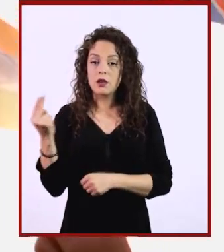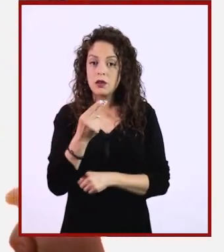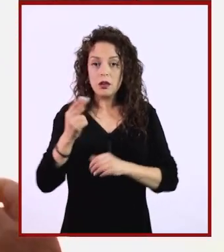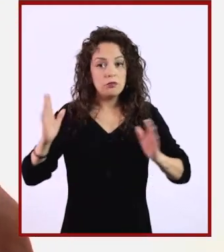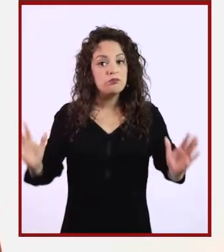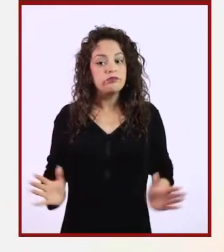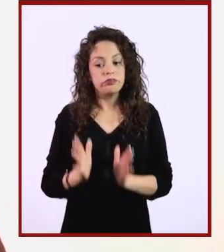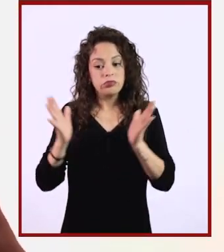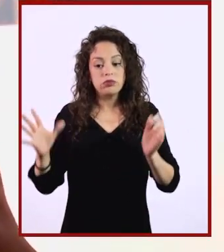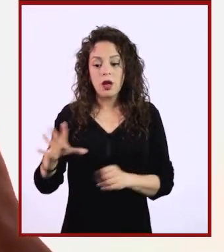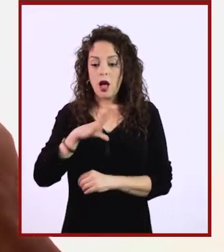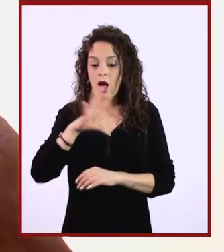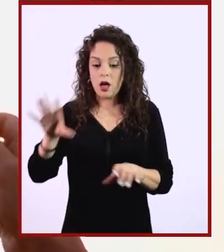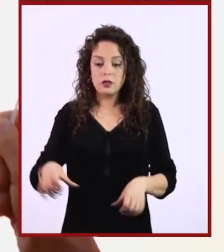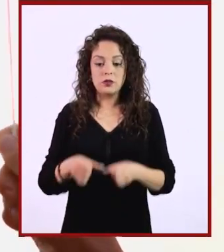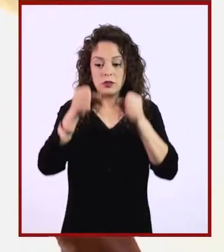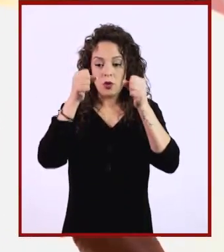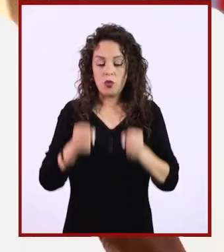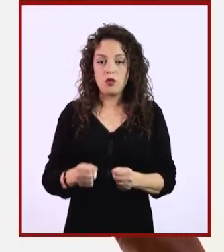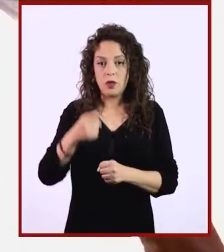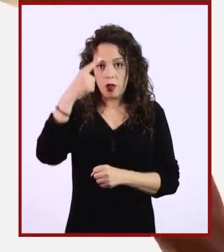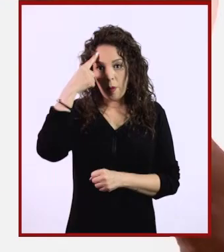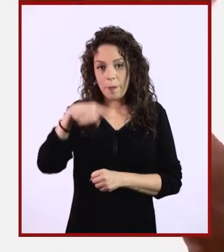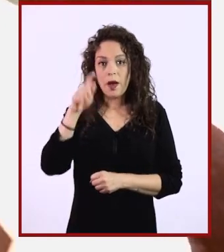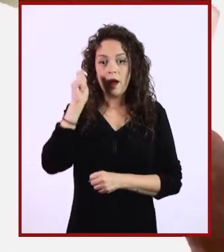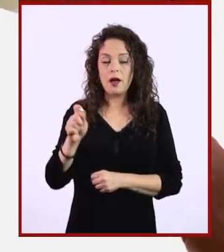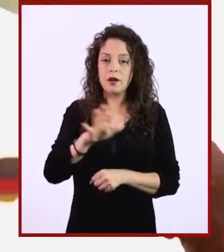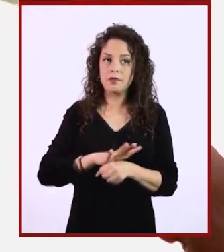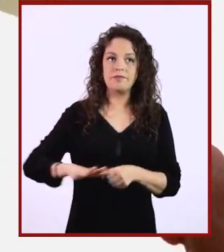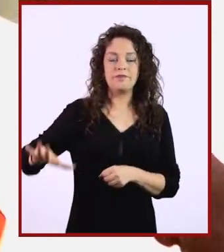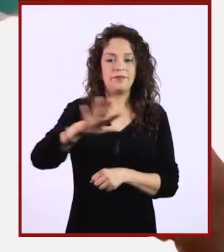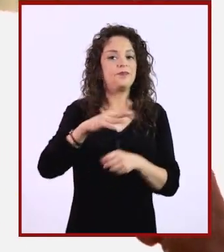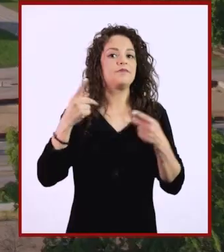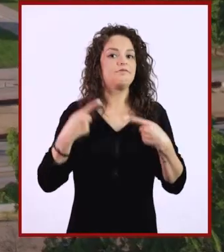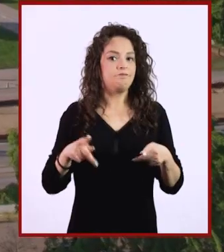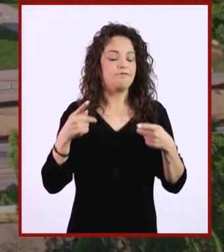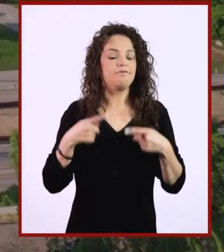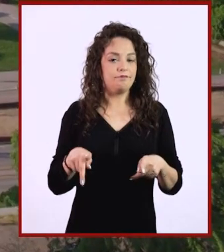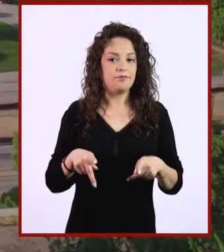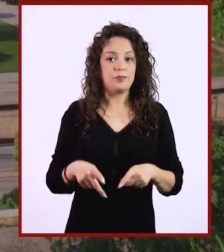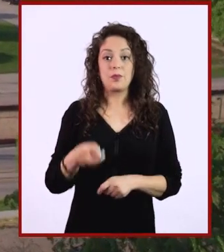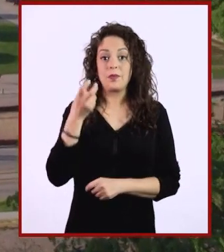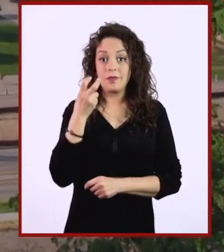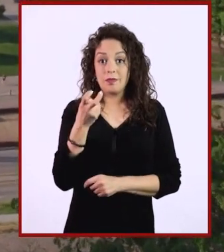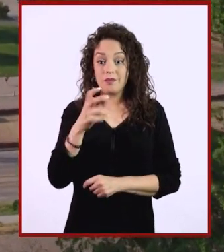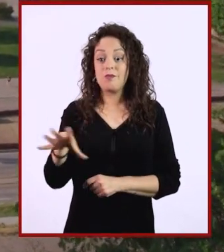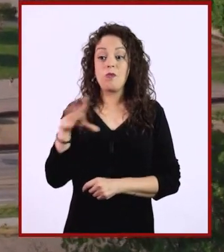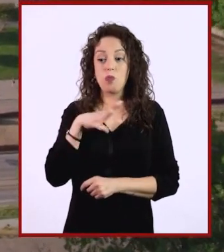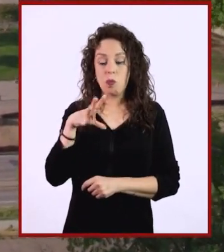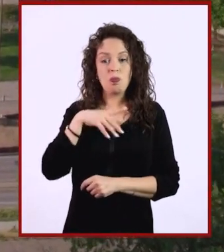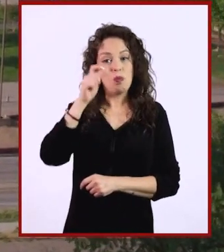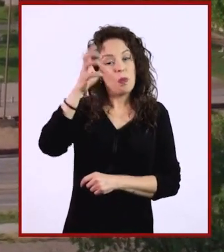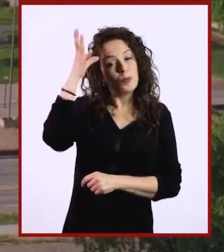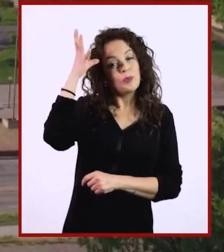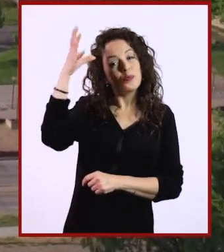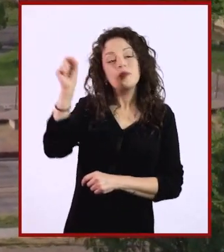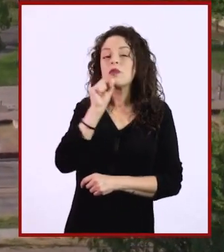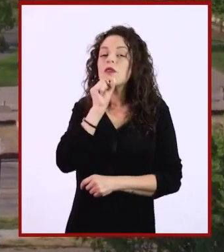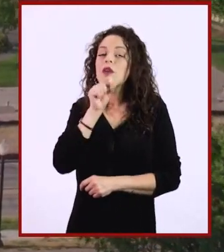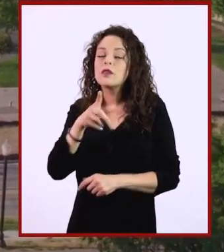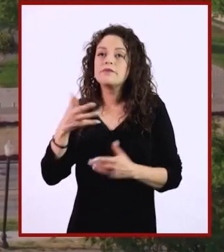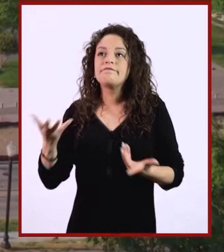garantizar, digamos, la protección de sus ciudadanos. Ajá. Y ahí es donde se inserta también el concepto